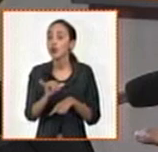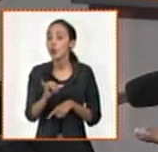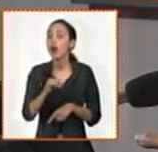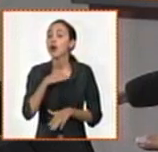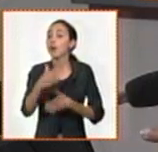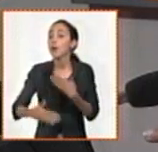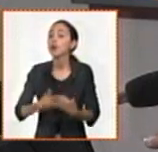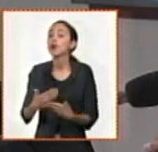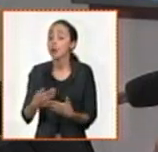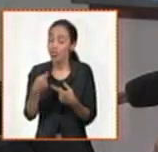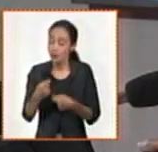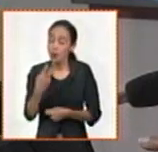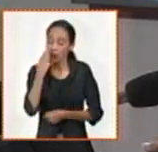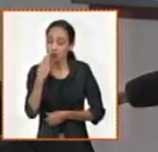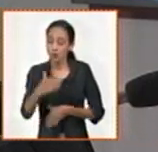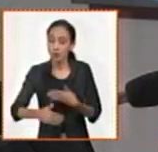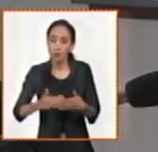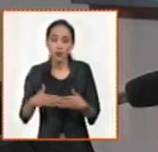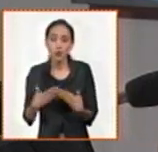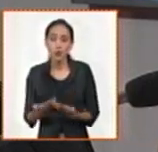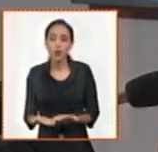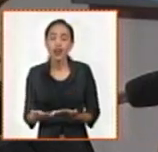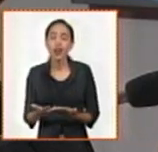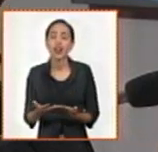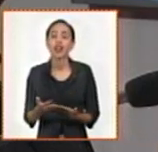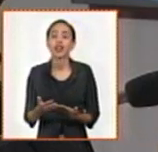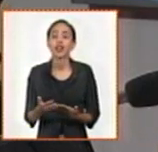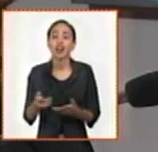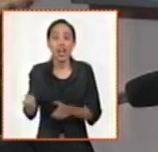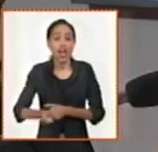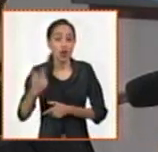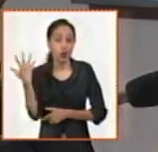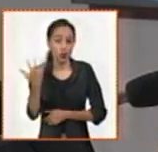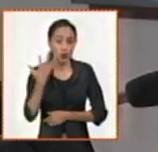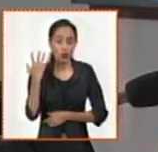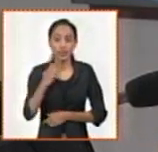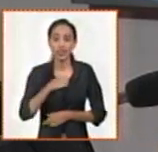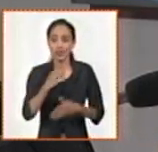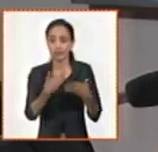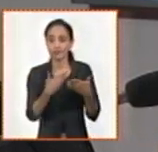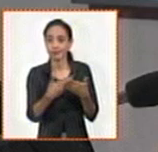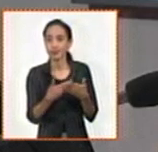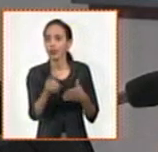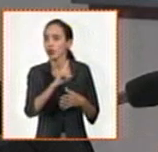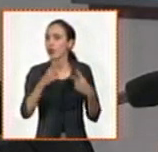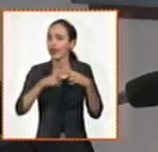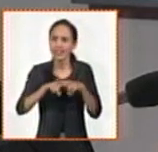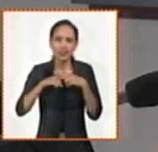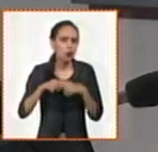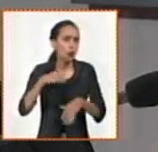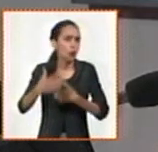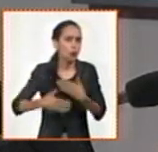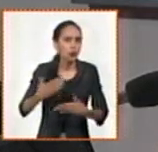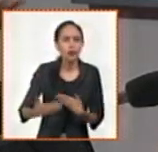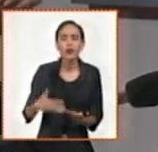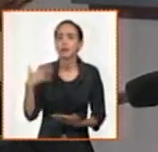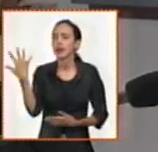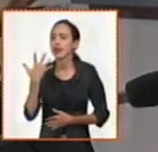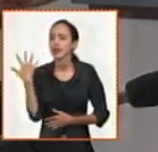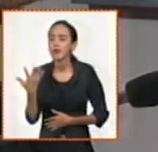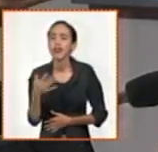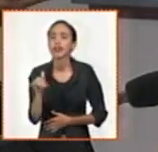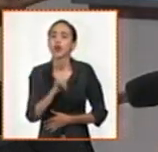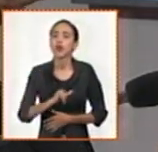desafío que hay que reconocerlo, y es que la agroecología tiene tanta evidencia de resolver aspectos climáticos, energéticos,